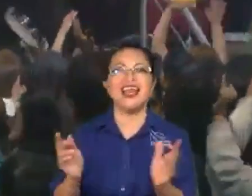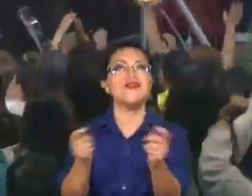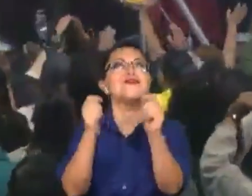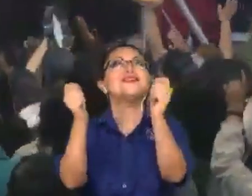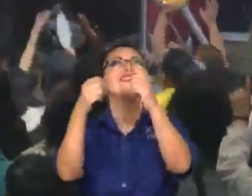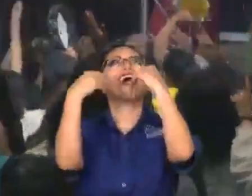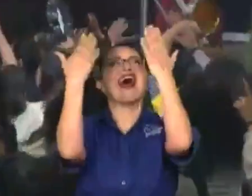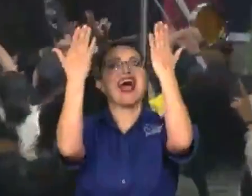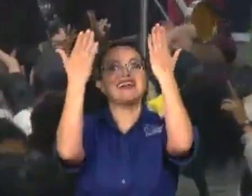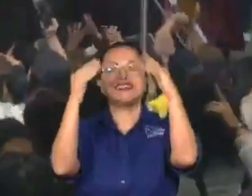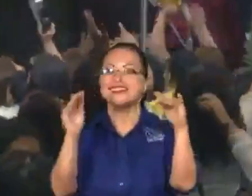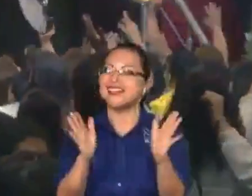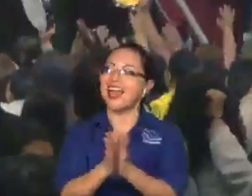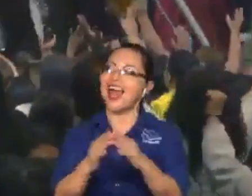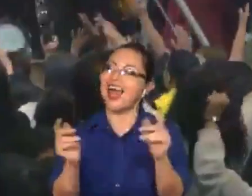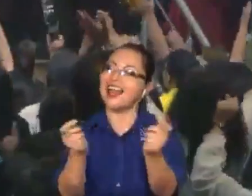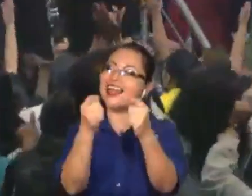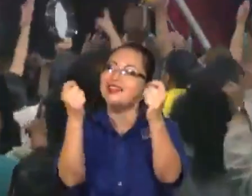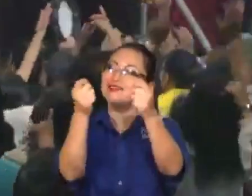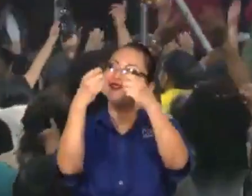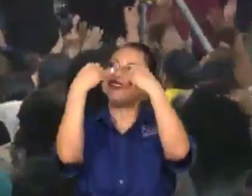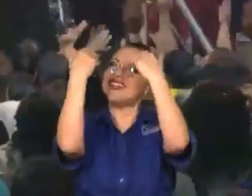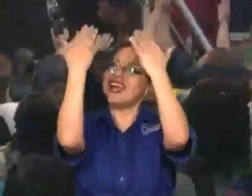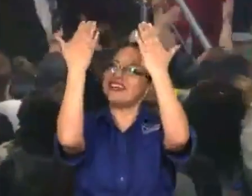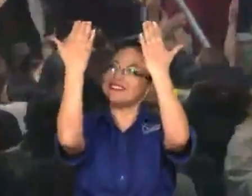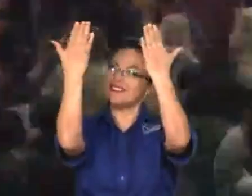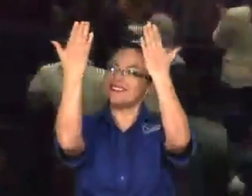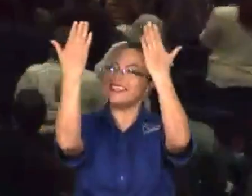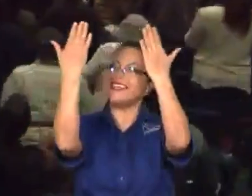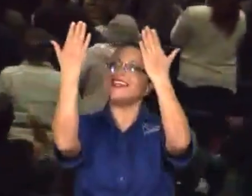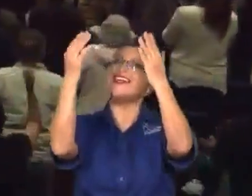Aleluya, aleluya, aleluya.